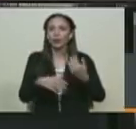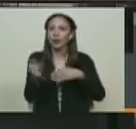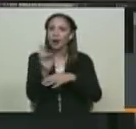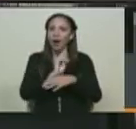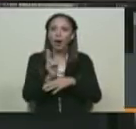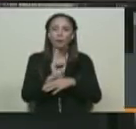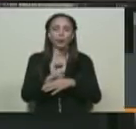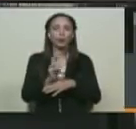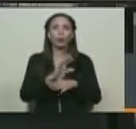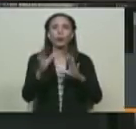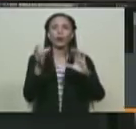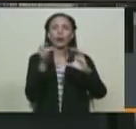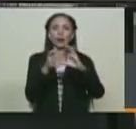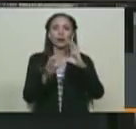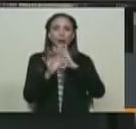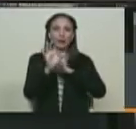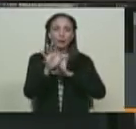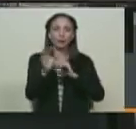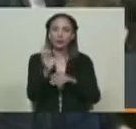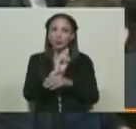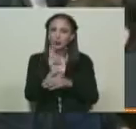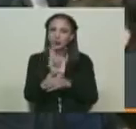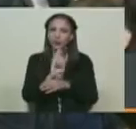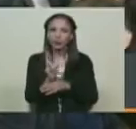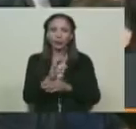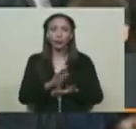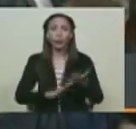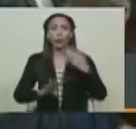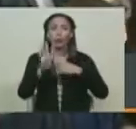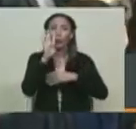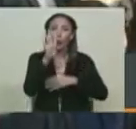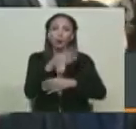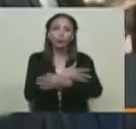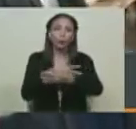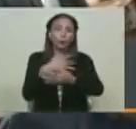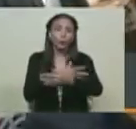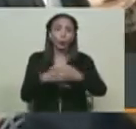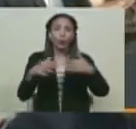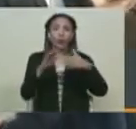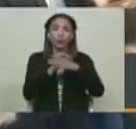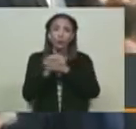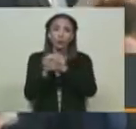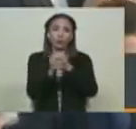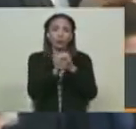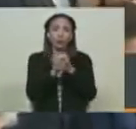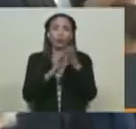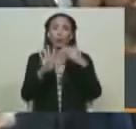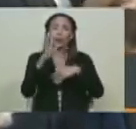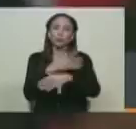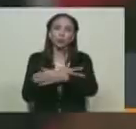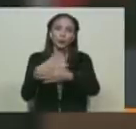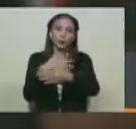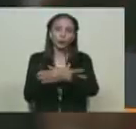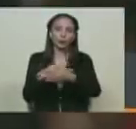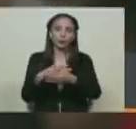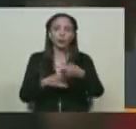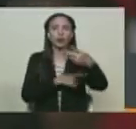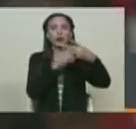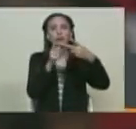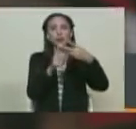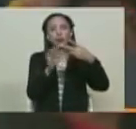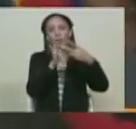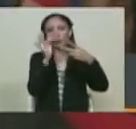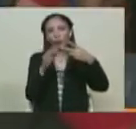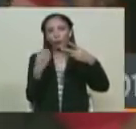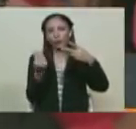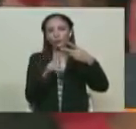vía satélite por carné de la patria, que le llegó a 4 millones de compatriotas. Y la segunda fórmula,